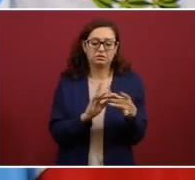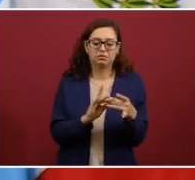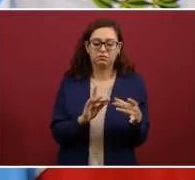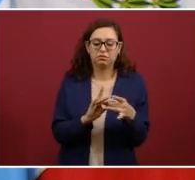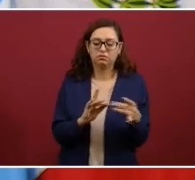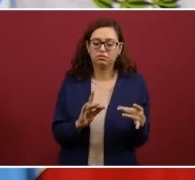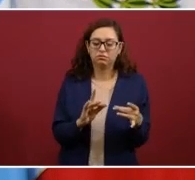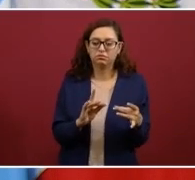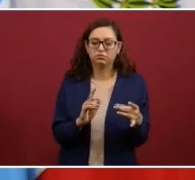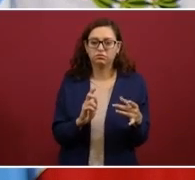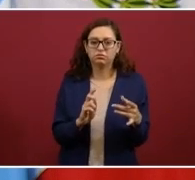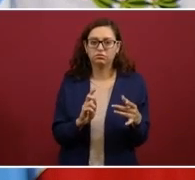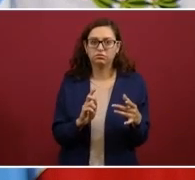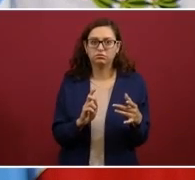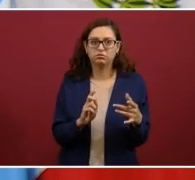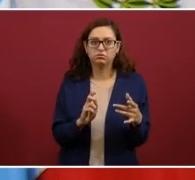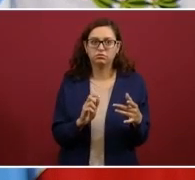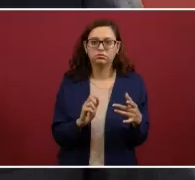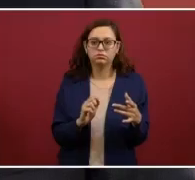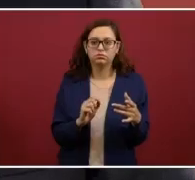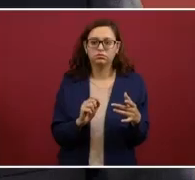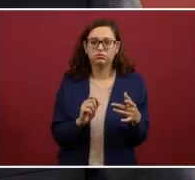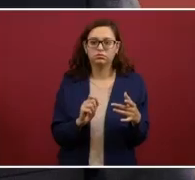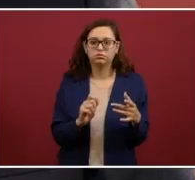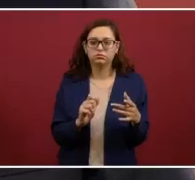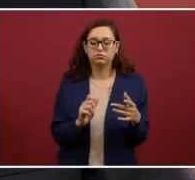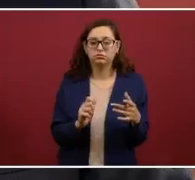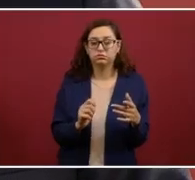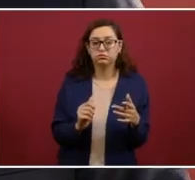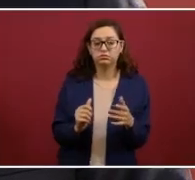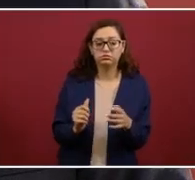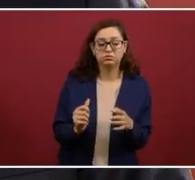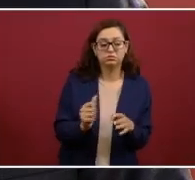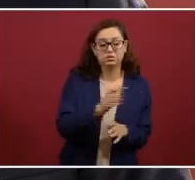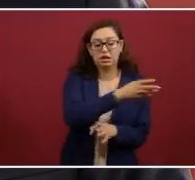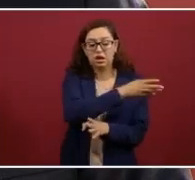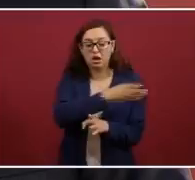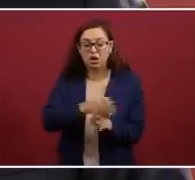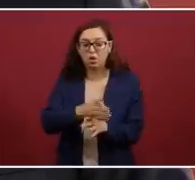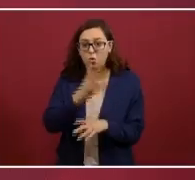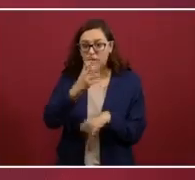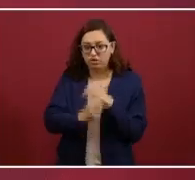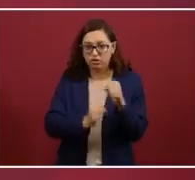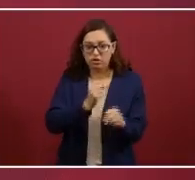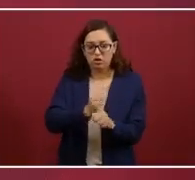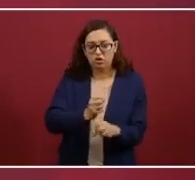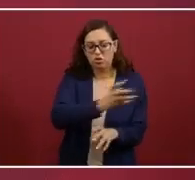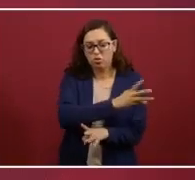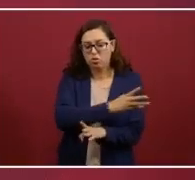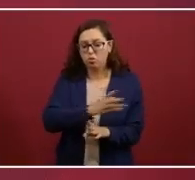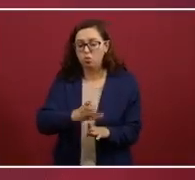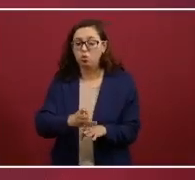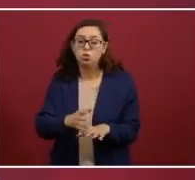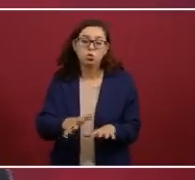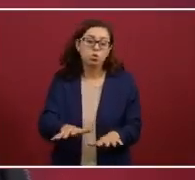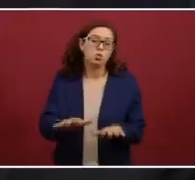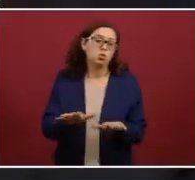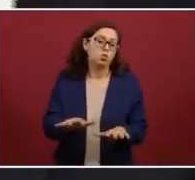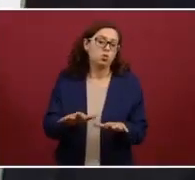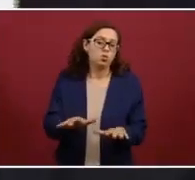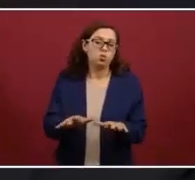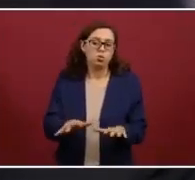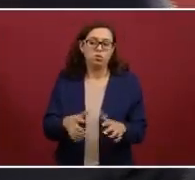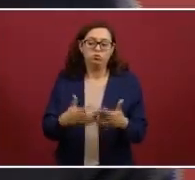que para ahora, para estos tiempos, íbamos a estar